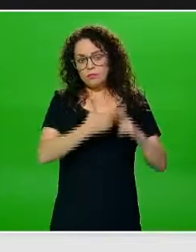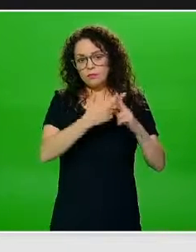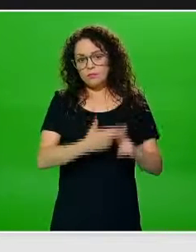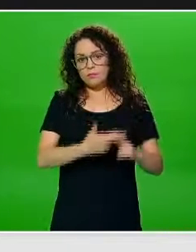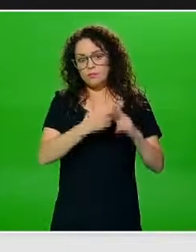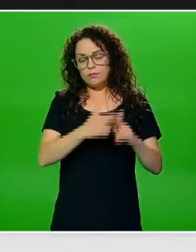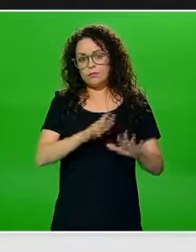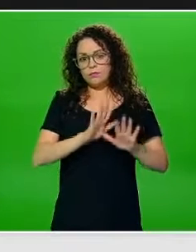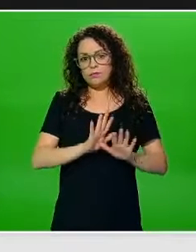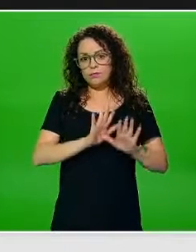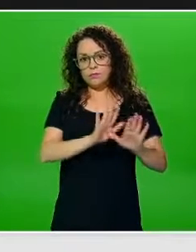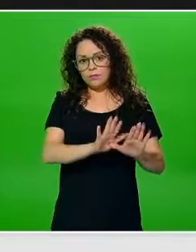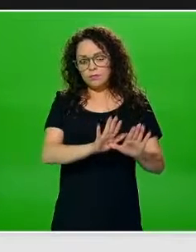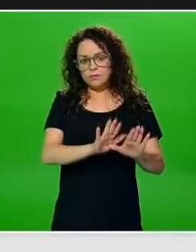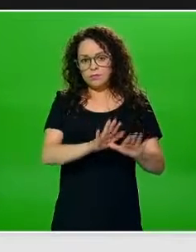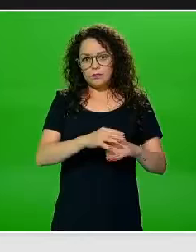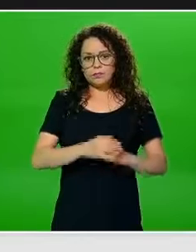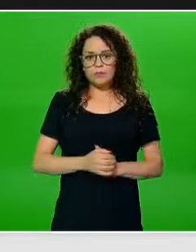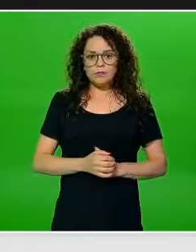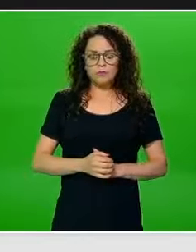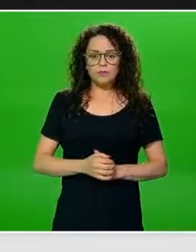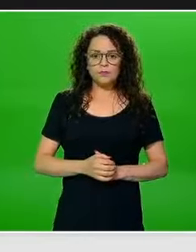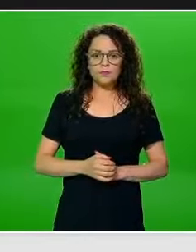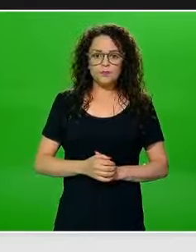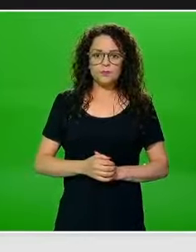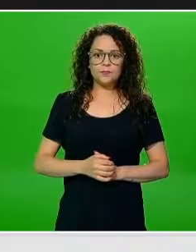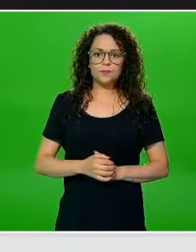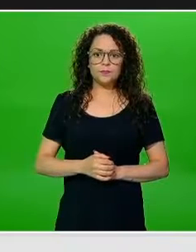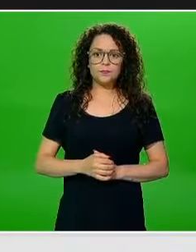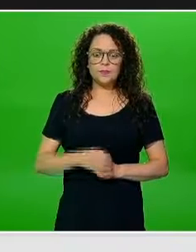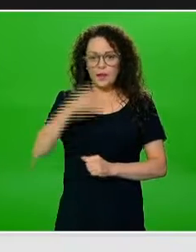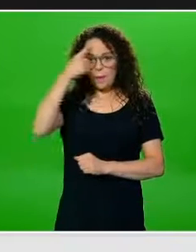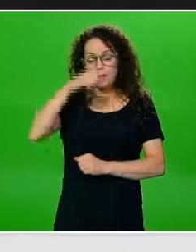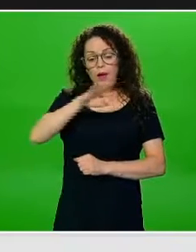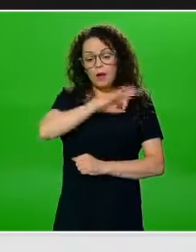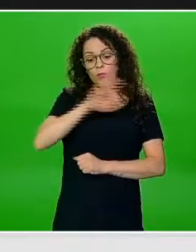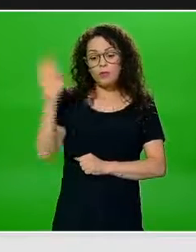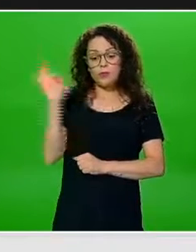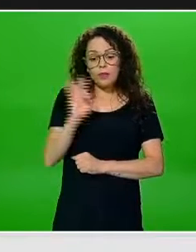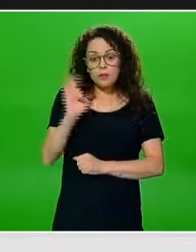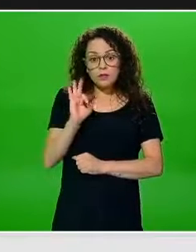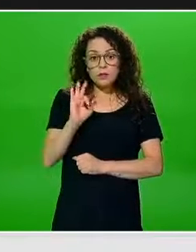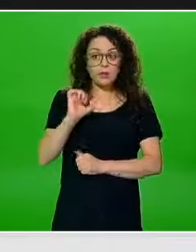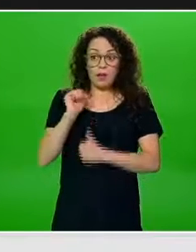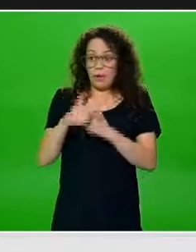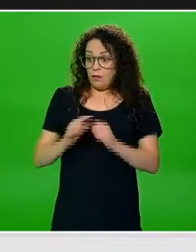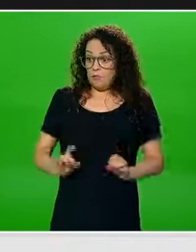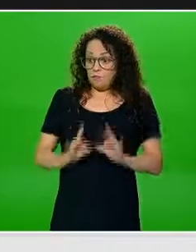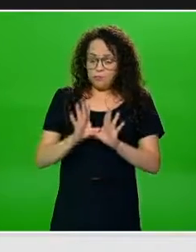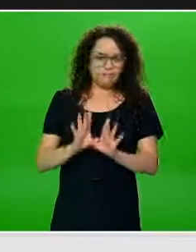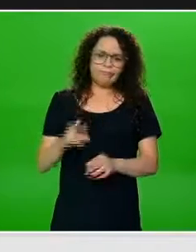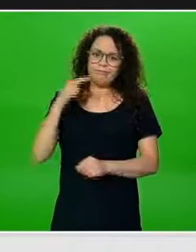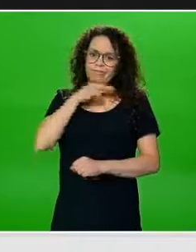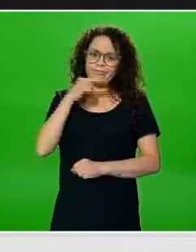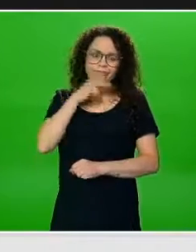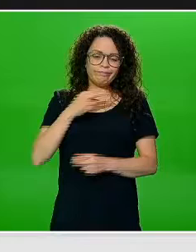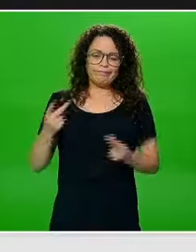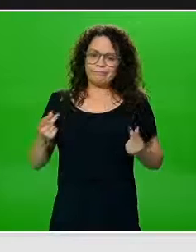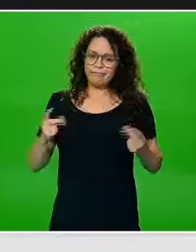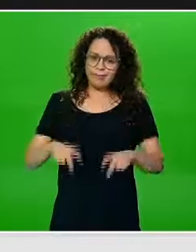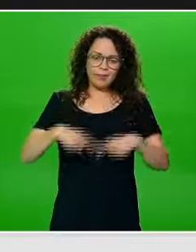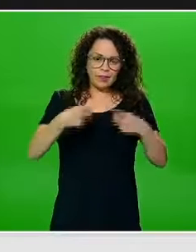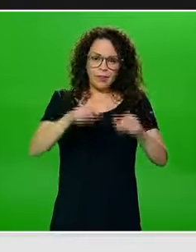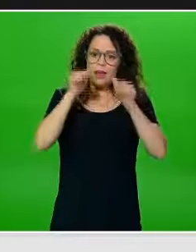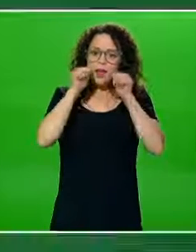buffer, este background, digamos, de respuesta inmediata que debe de haber ante un incremento. Y obviamente, si